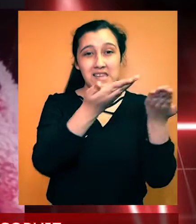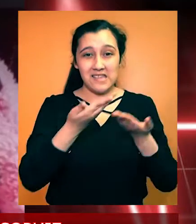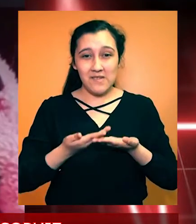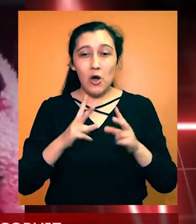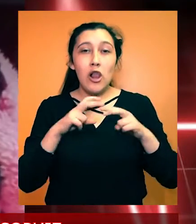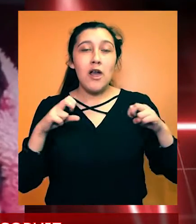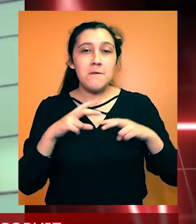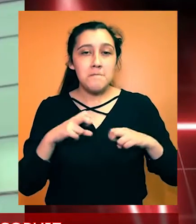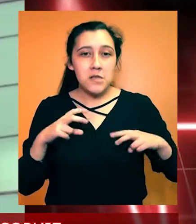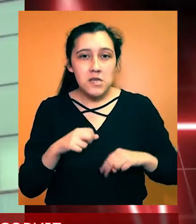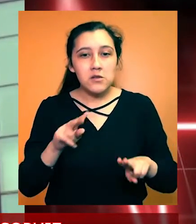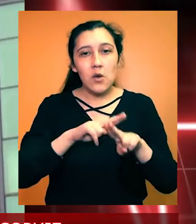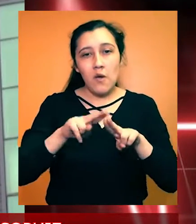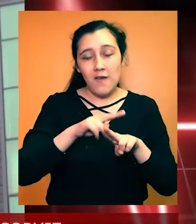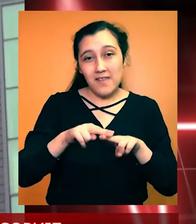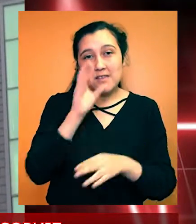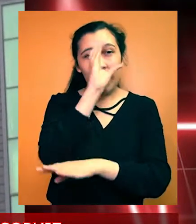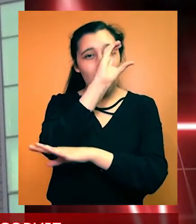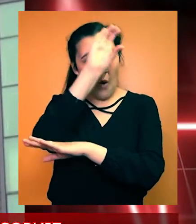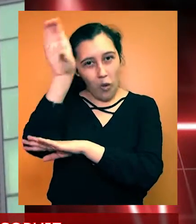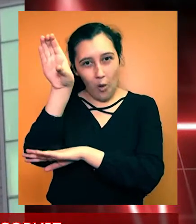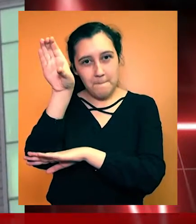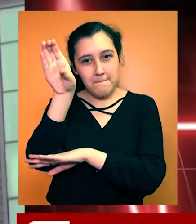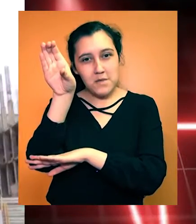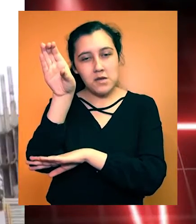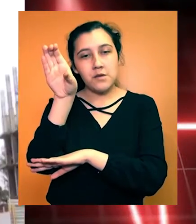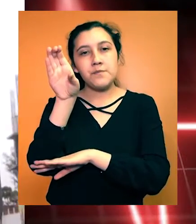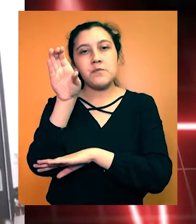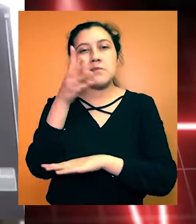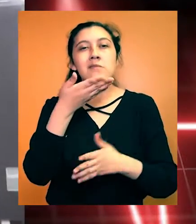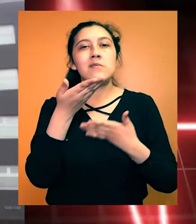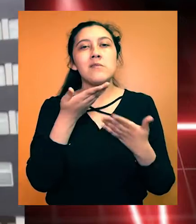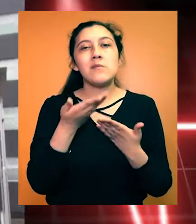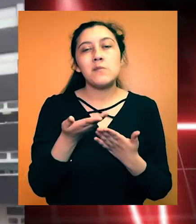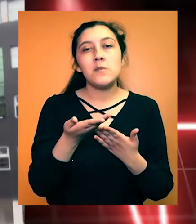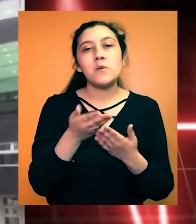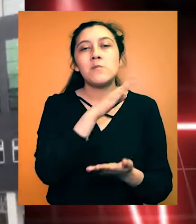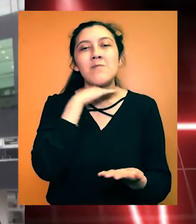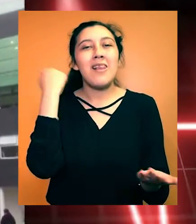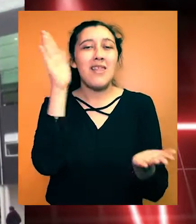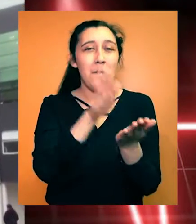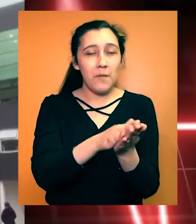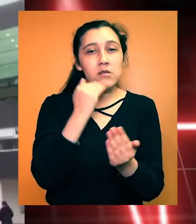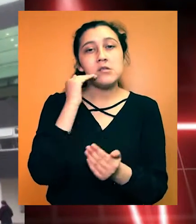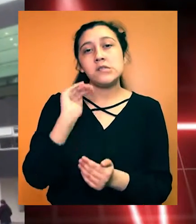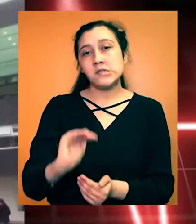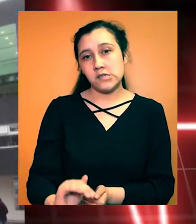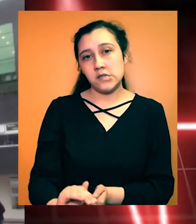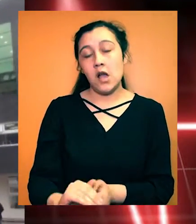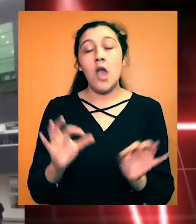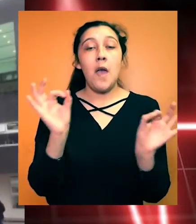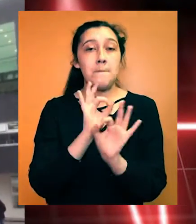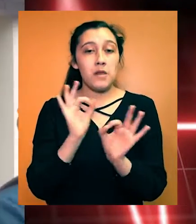el Instituto Nacional de Medicina Legal y Ciencias Forenses de Bogotá, Colombia, en torno a la mecánica aplicada en el fallecimiento